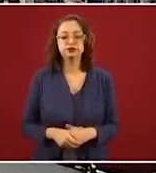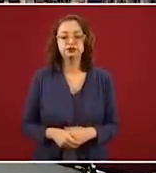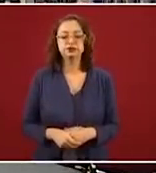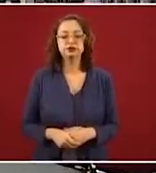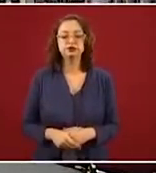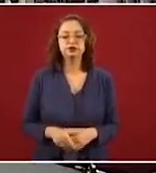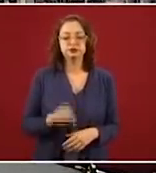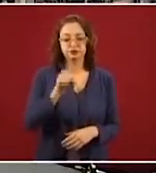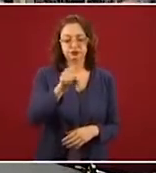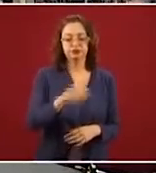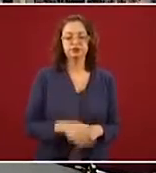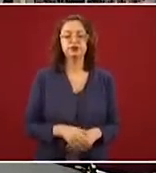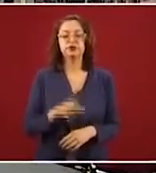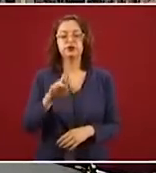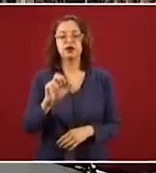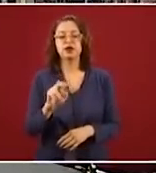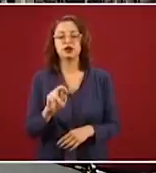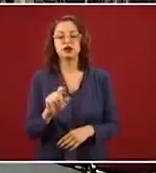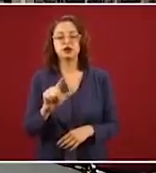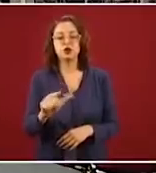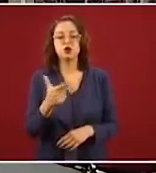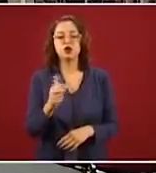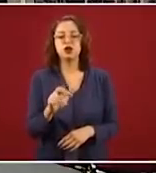Raúl Hernández de Barlovento,